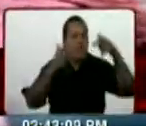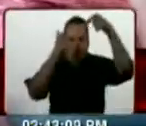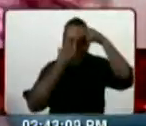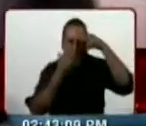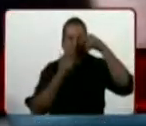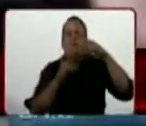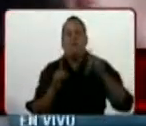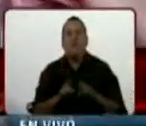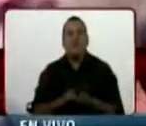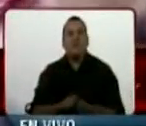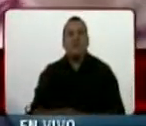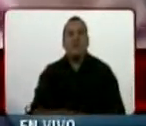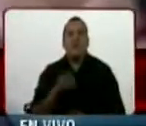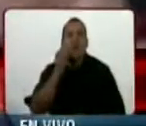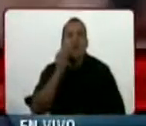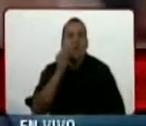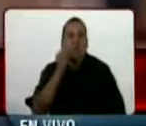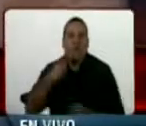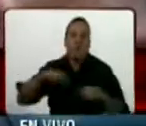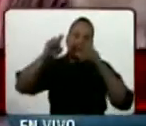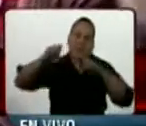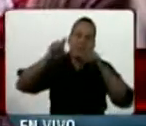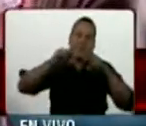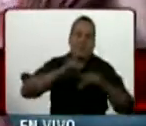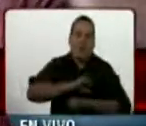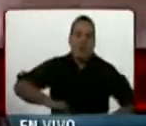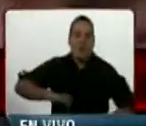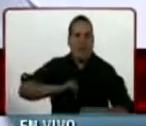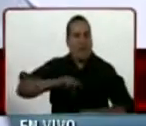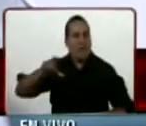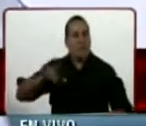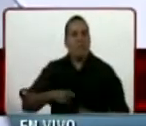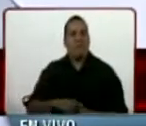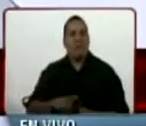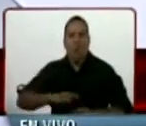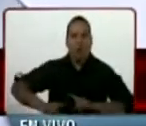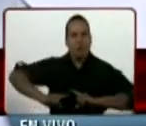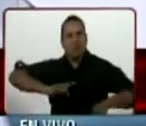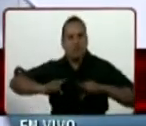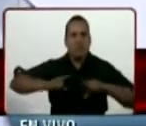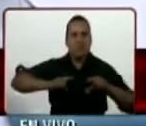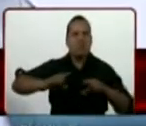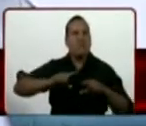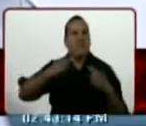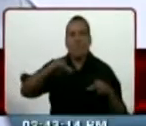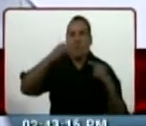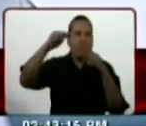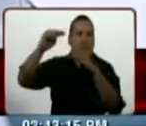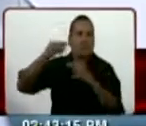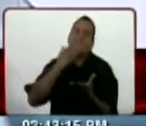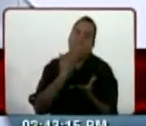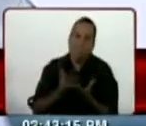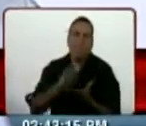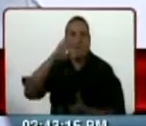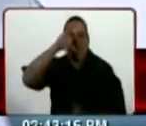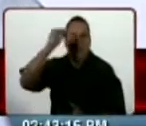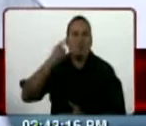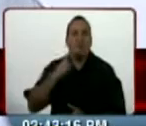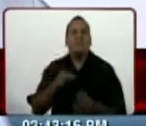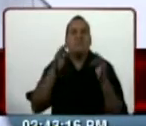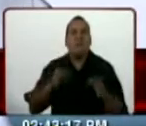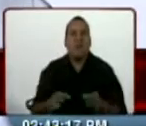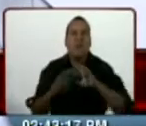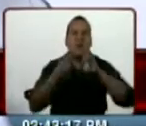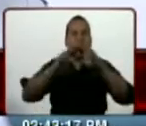sus muchachos los que él formó en la Academia Militar. Hoy dirigen toda la Fuerza Armada a todo nivel. Gracias a Dios, porque es la garantía de la paz, de